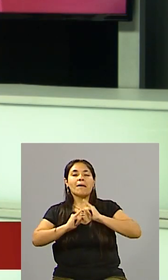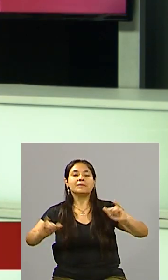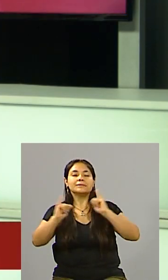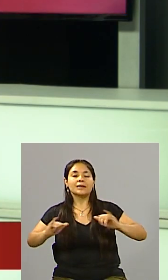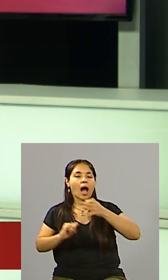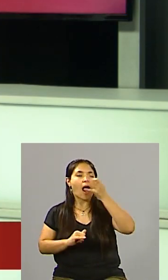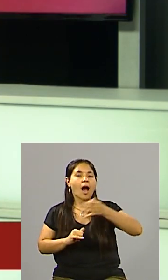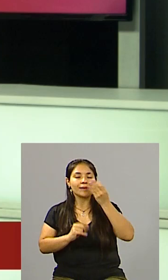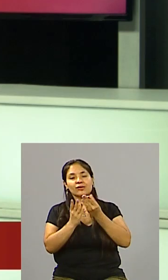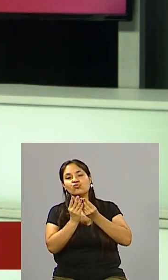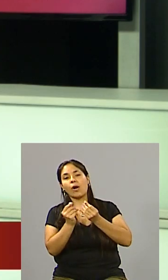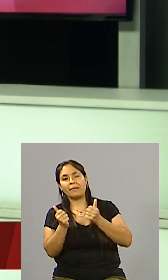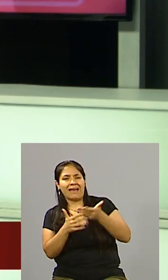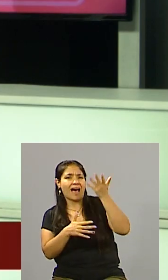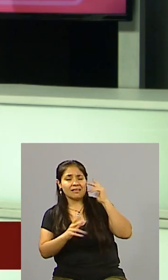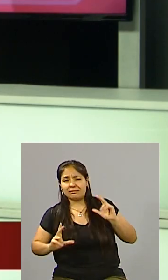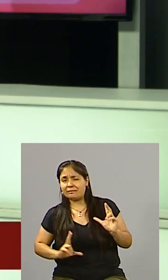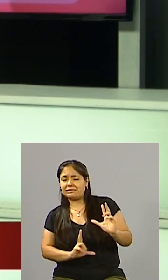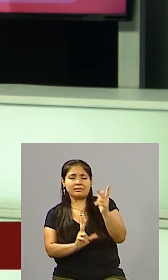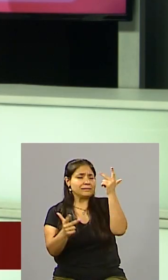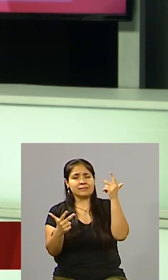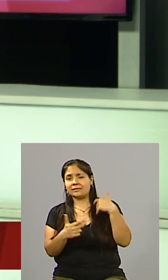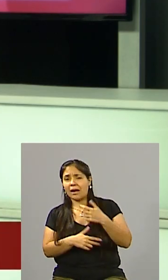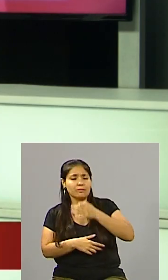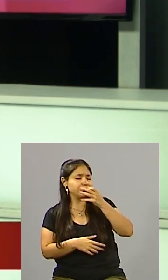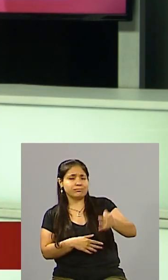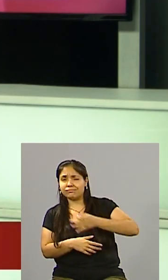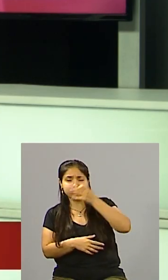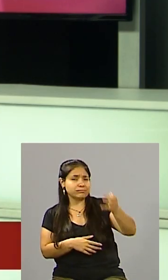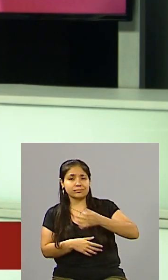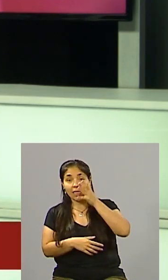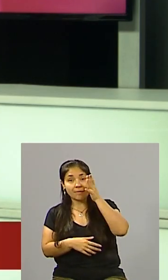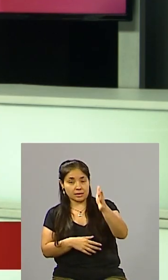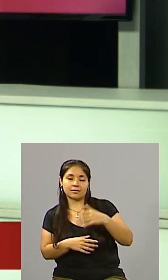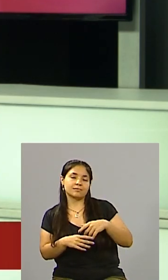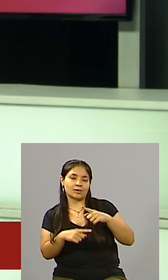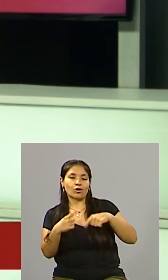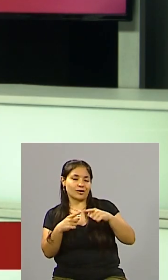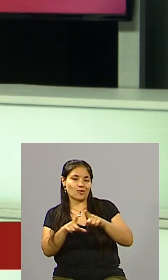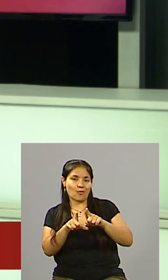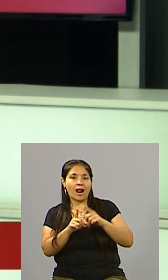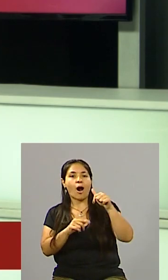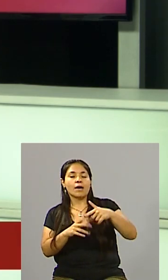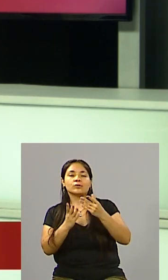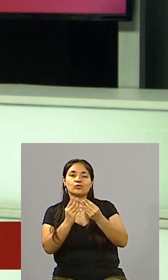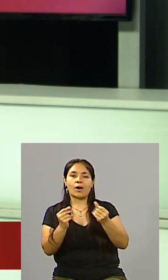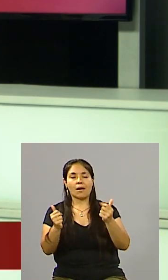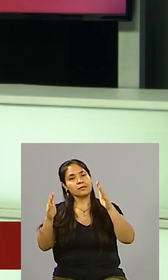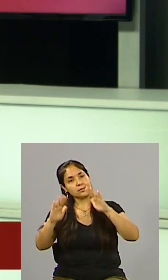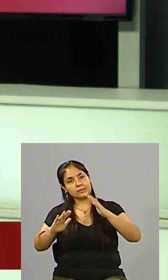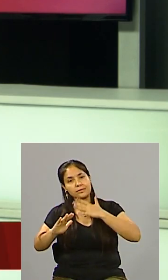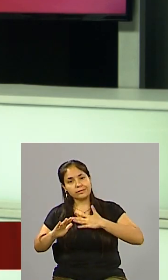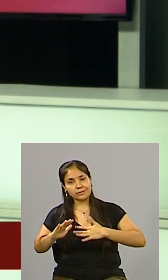ustedes lo notaban, pasó de ser ese enérgico, absolutamente verborrágico, lo sigue siendo, pero digo de una manera mucho más moderada. Y ahora